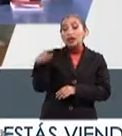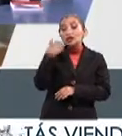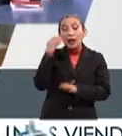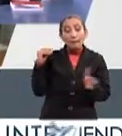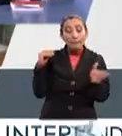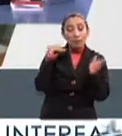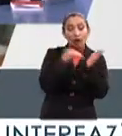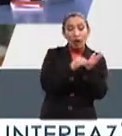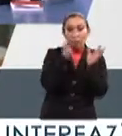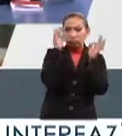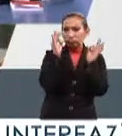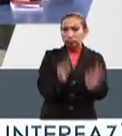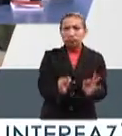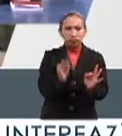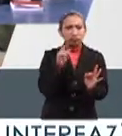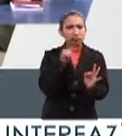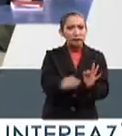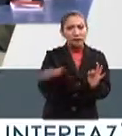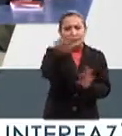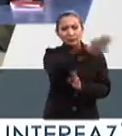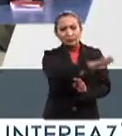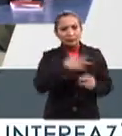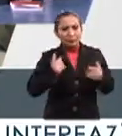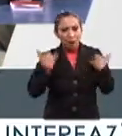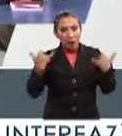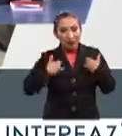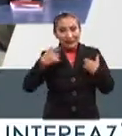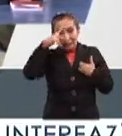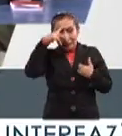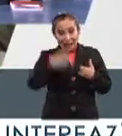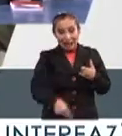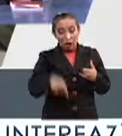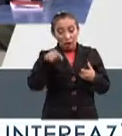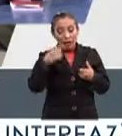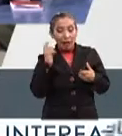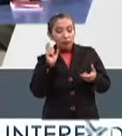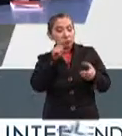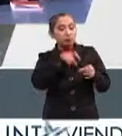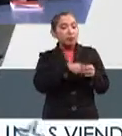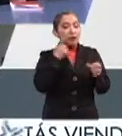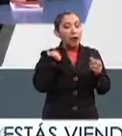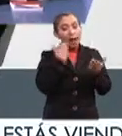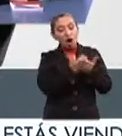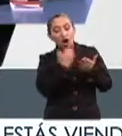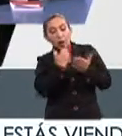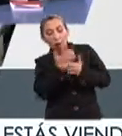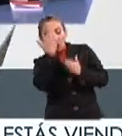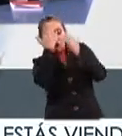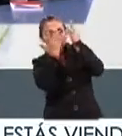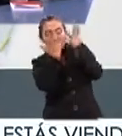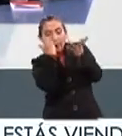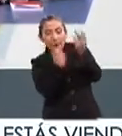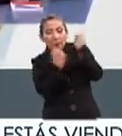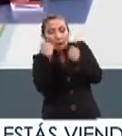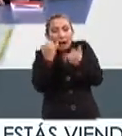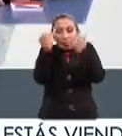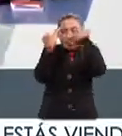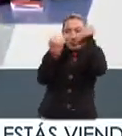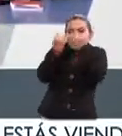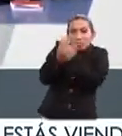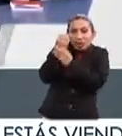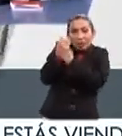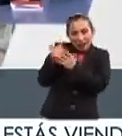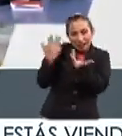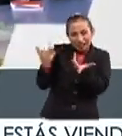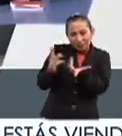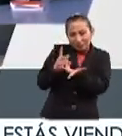insertar eficazmente a la población joven de este país en la ruta de una economía del conocimiento. Pero para hacer eso, para